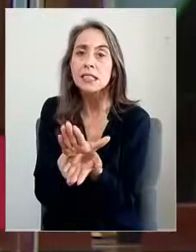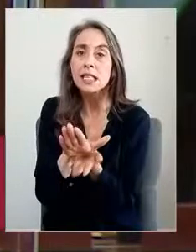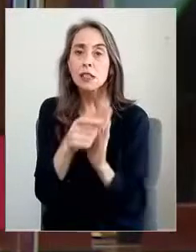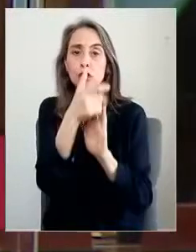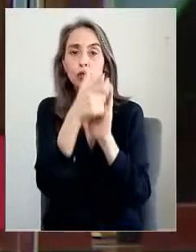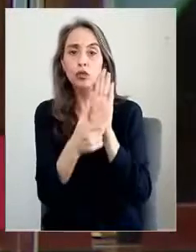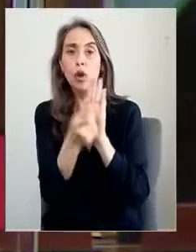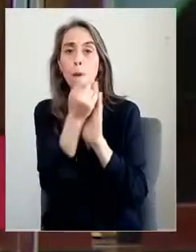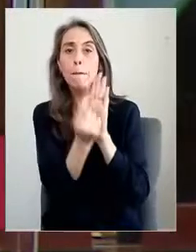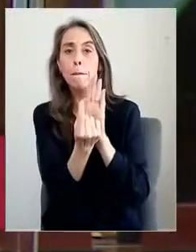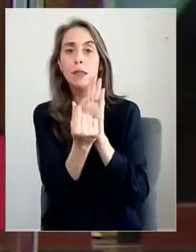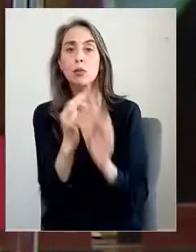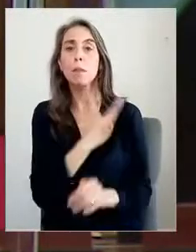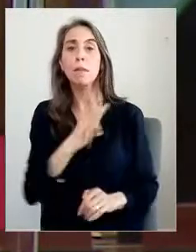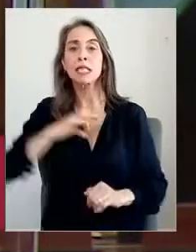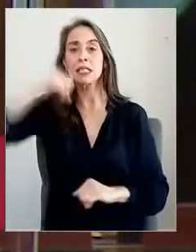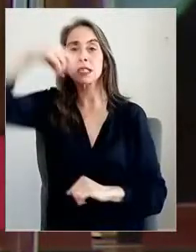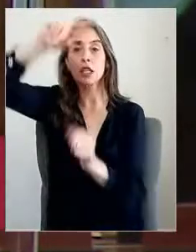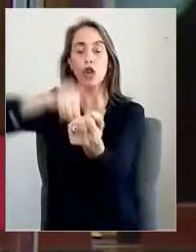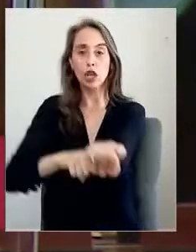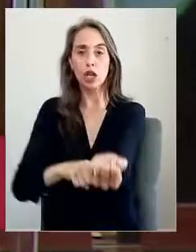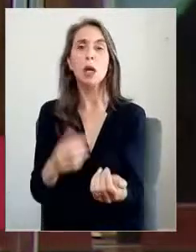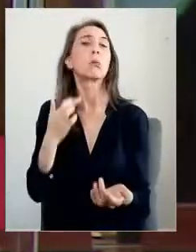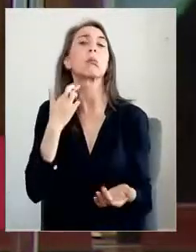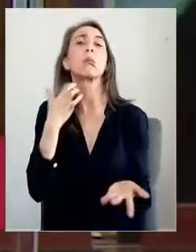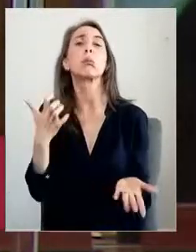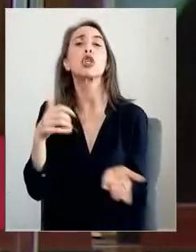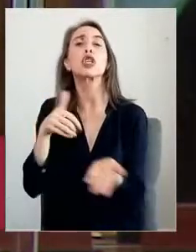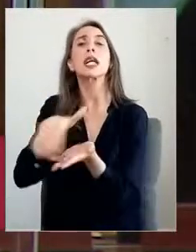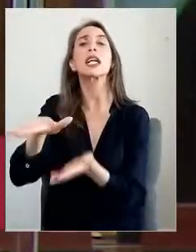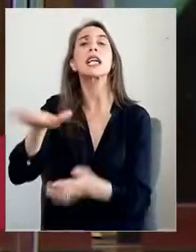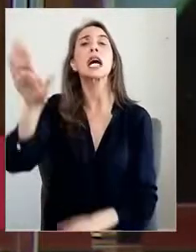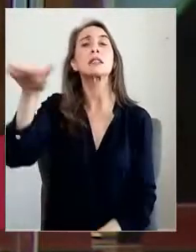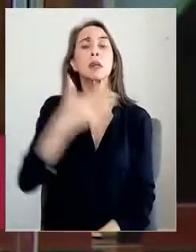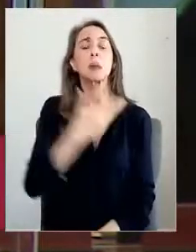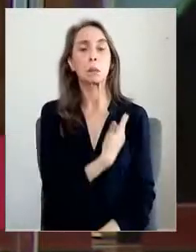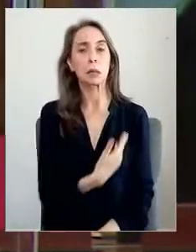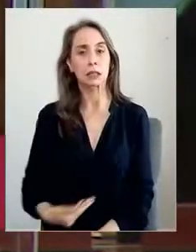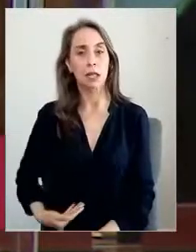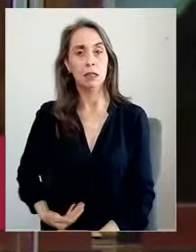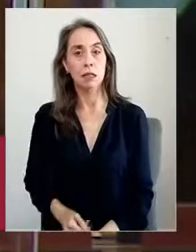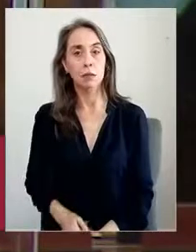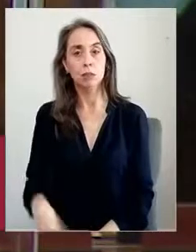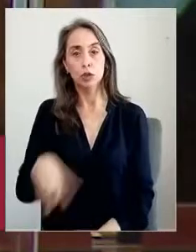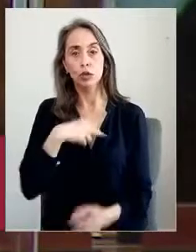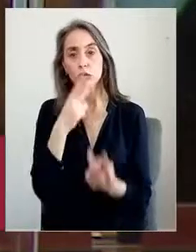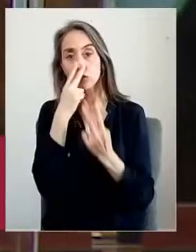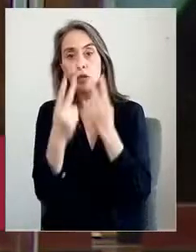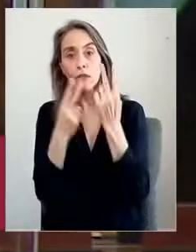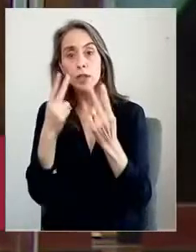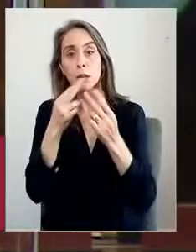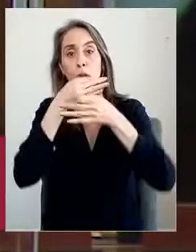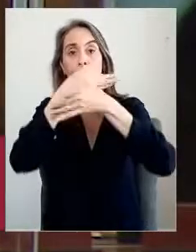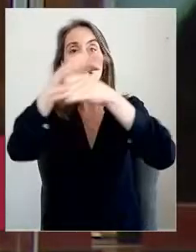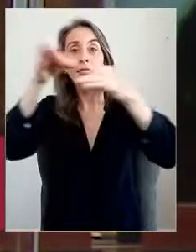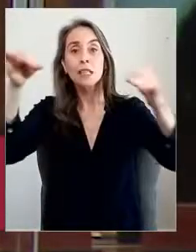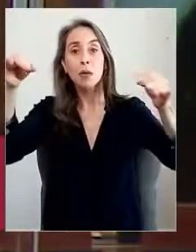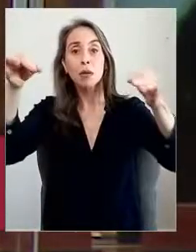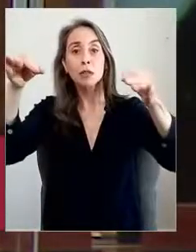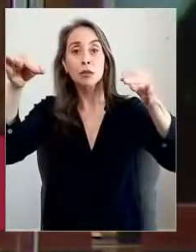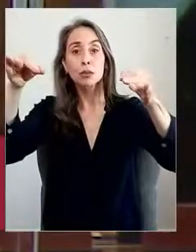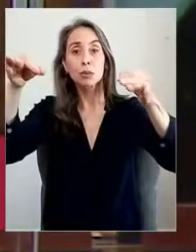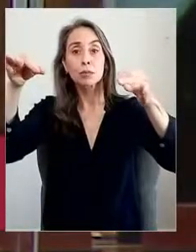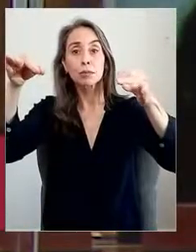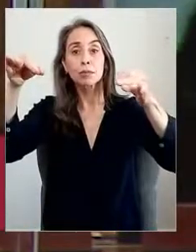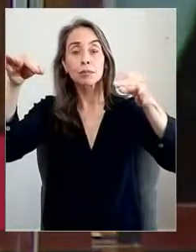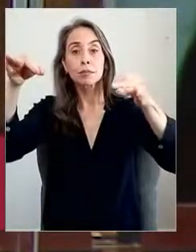energía. Y la voy a rechazar, presidente, porque hemos visto los anuncios justamente de los congelamientos